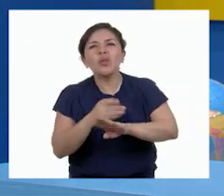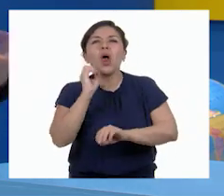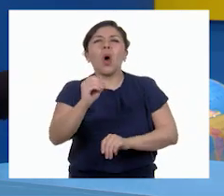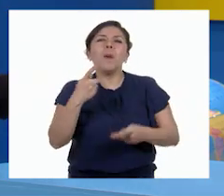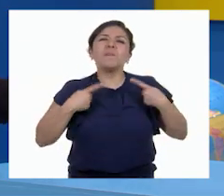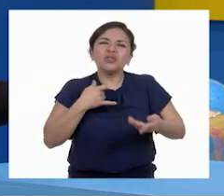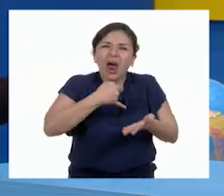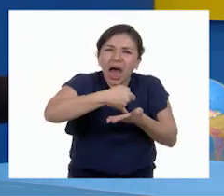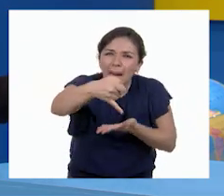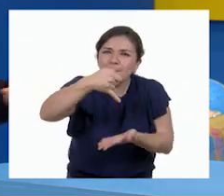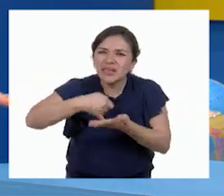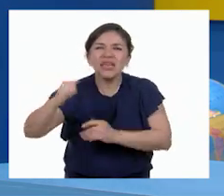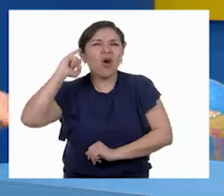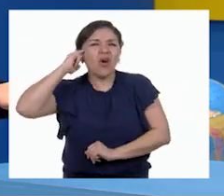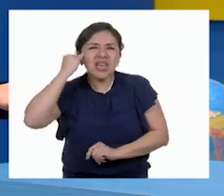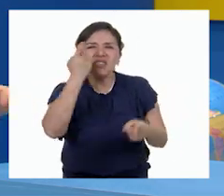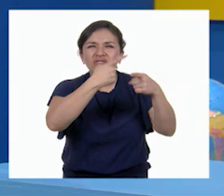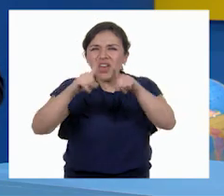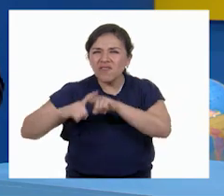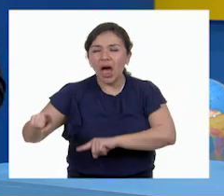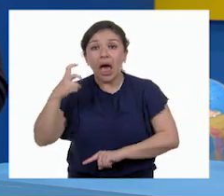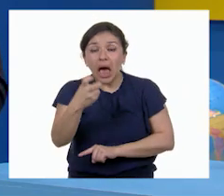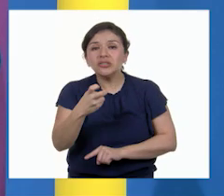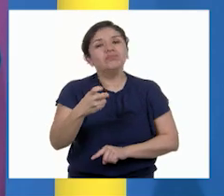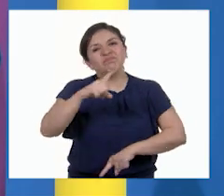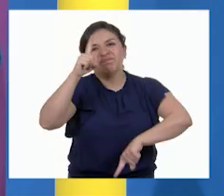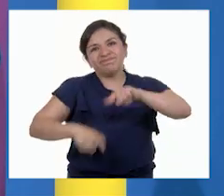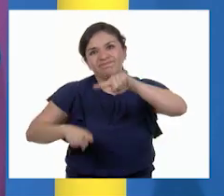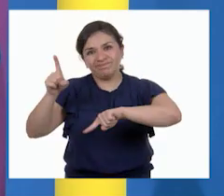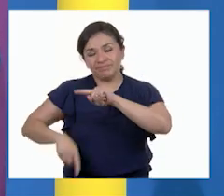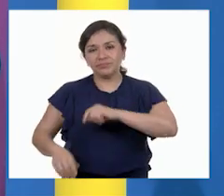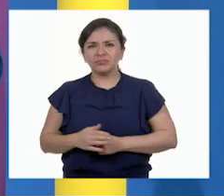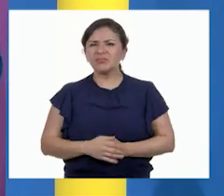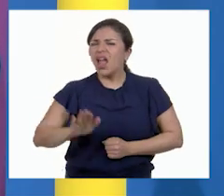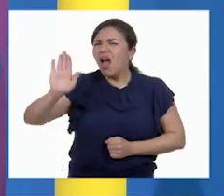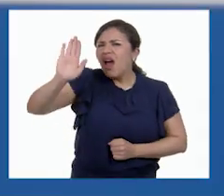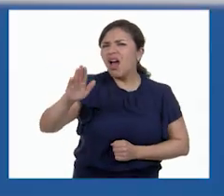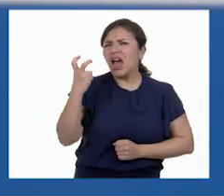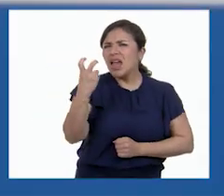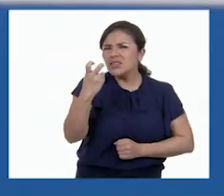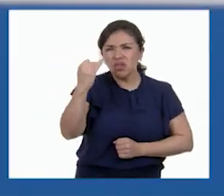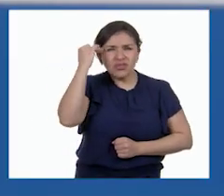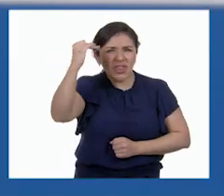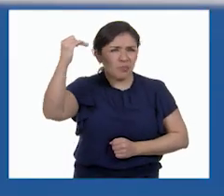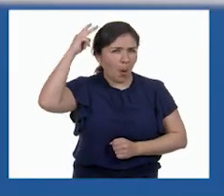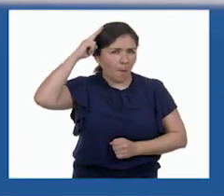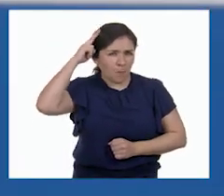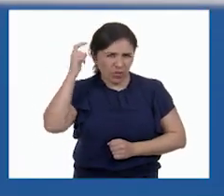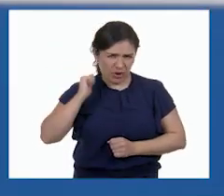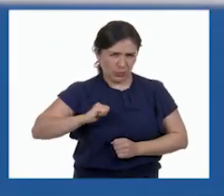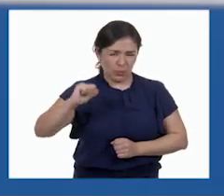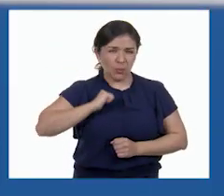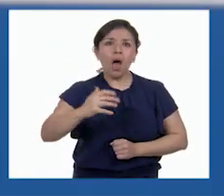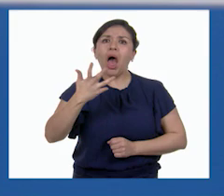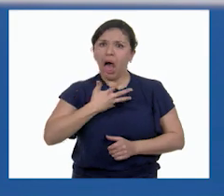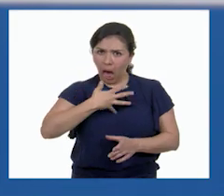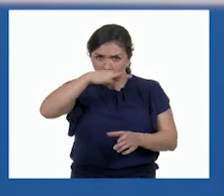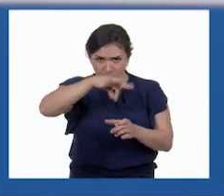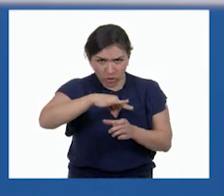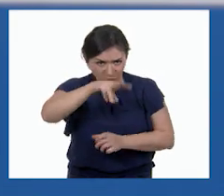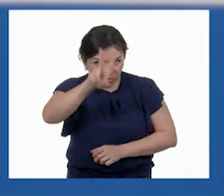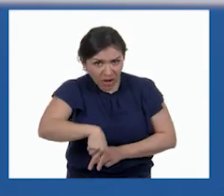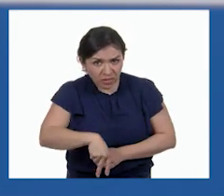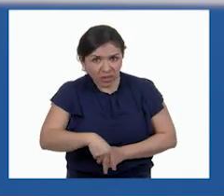campesinos, de comunidades indígenas y de obreros. Entonces, durante el porfiriato sí había